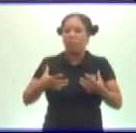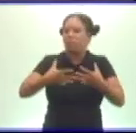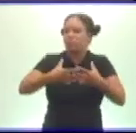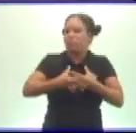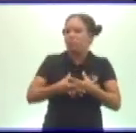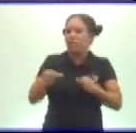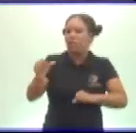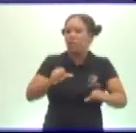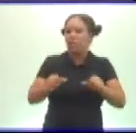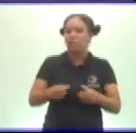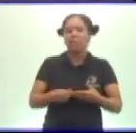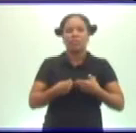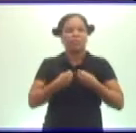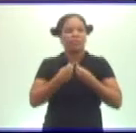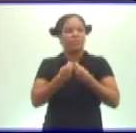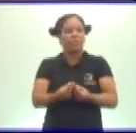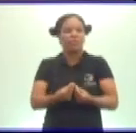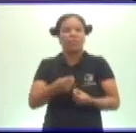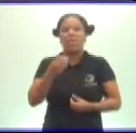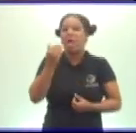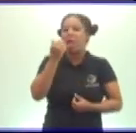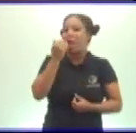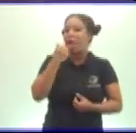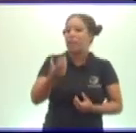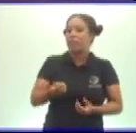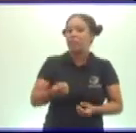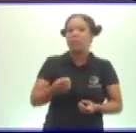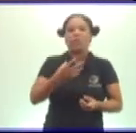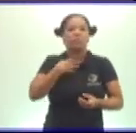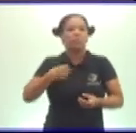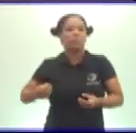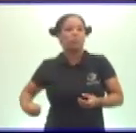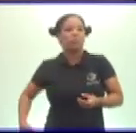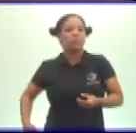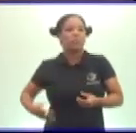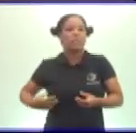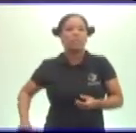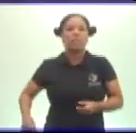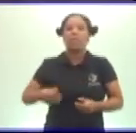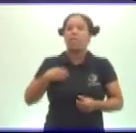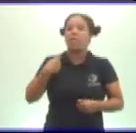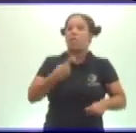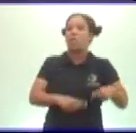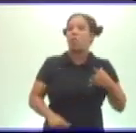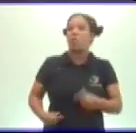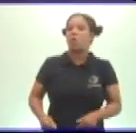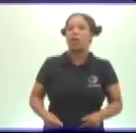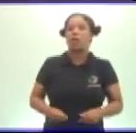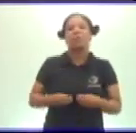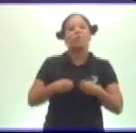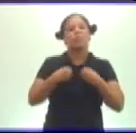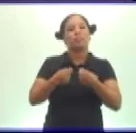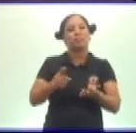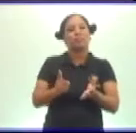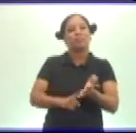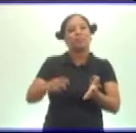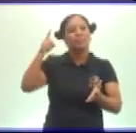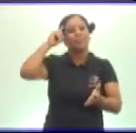que proporcionan alimento, arrastran los productos de desecho del metabolismo y transmiten los impulsos